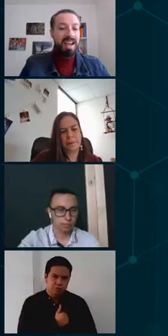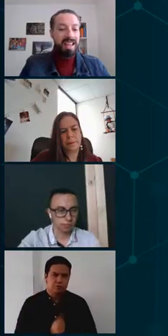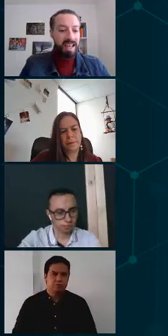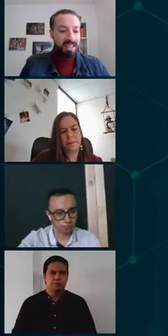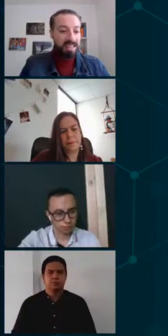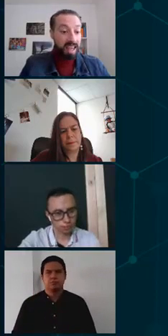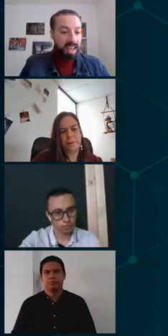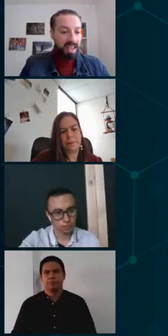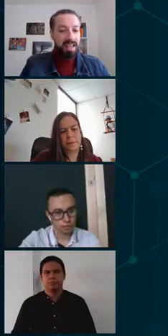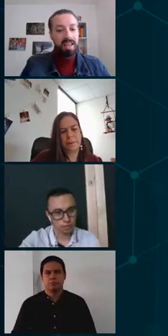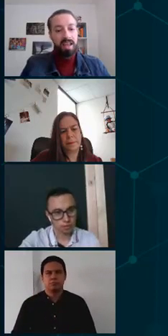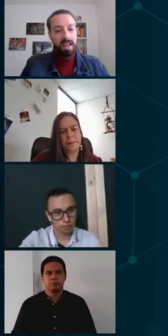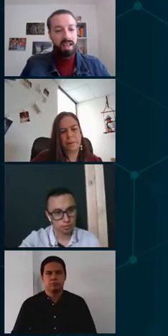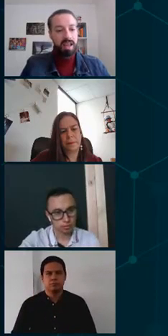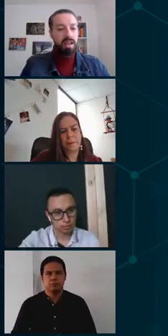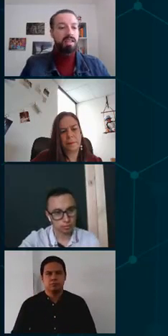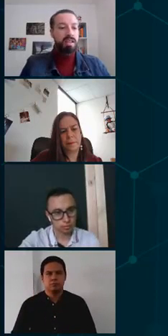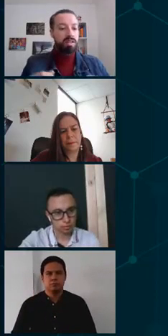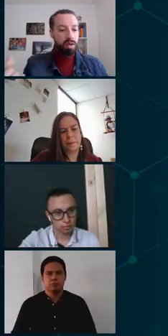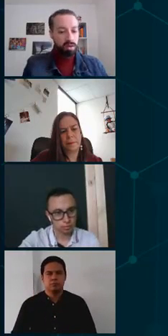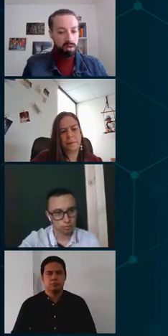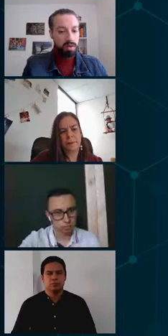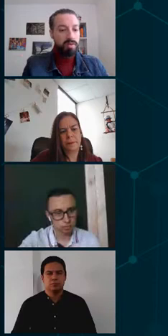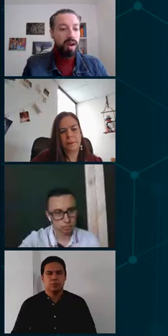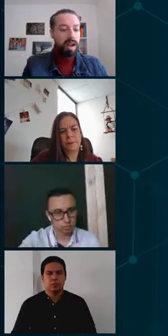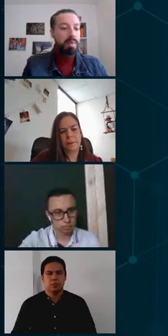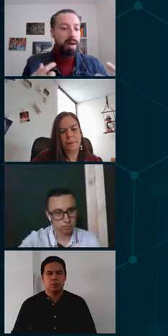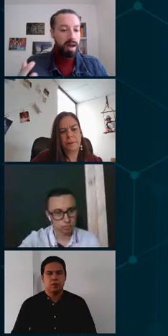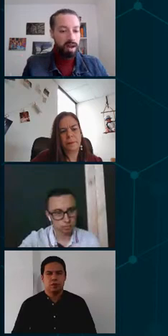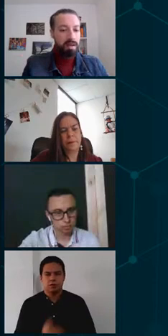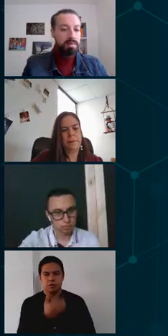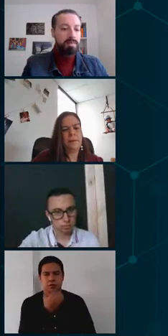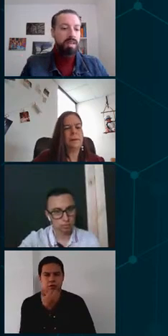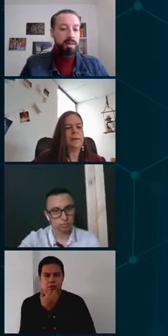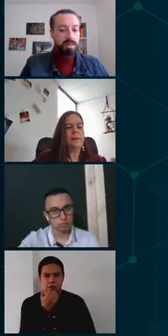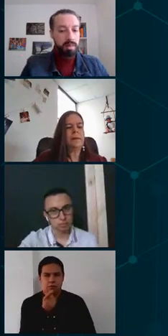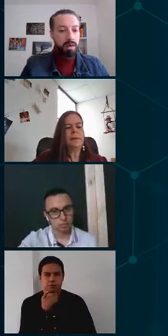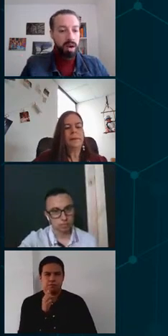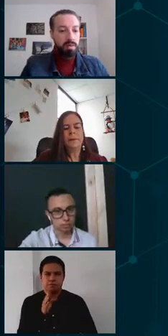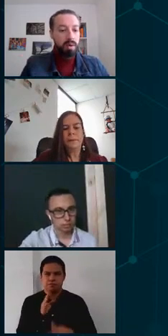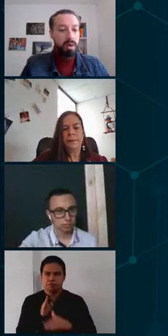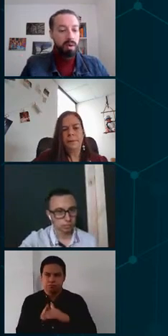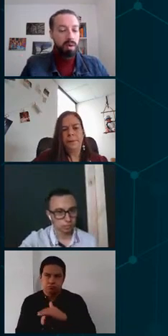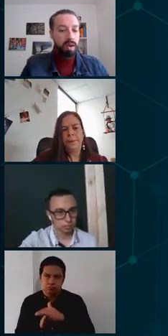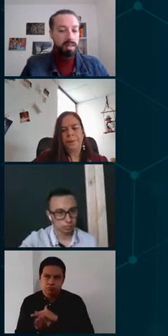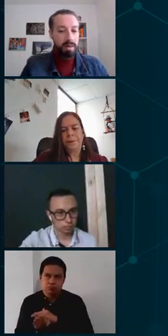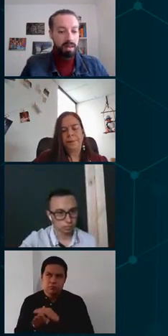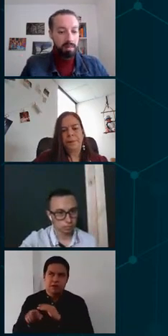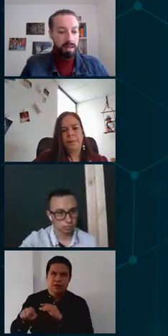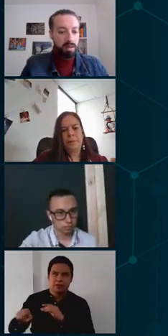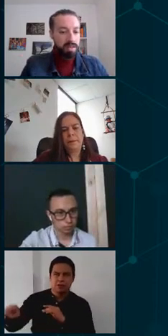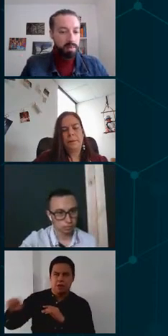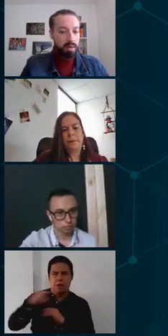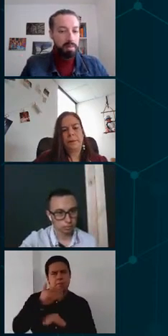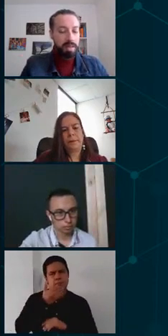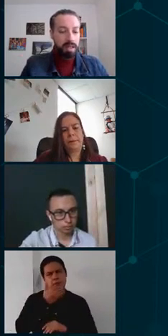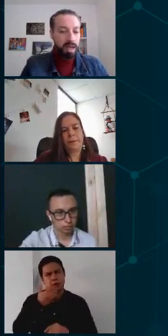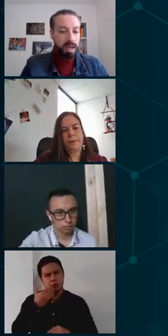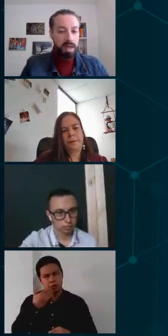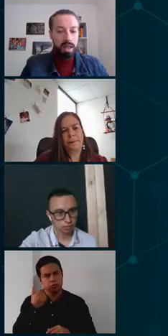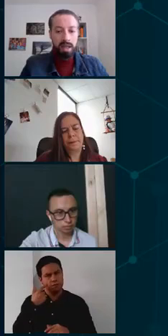qué desearías que ese entorno fuera para, digamos que mejorar un poco ese planteamiento y